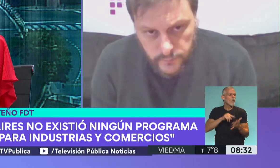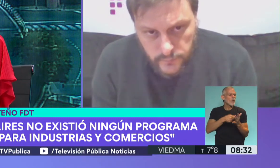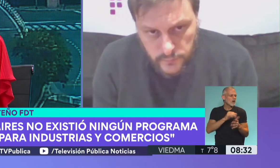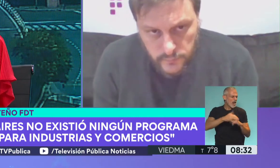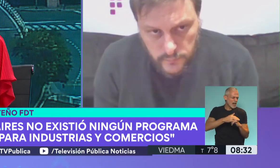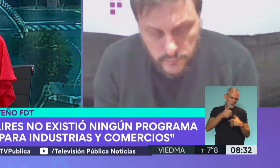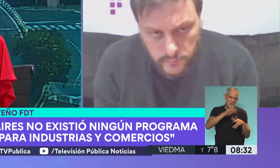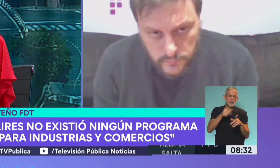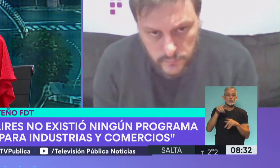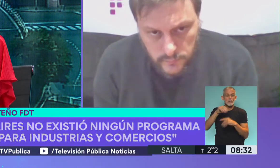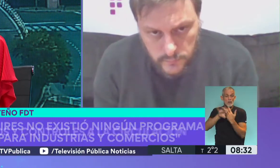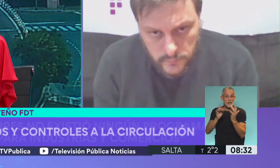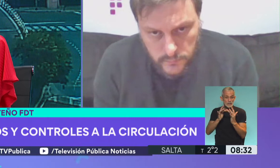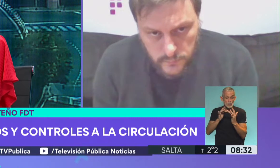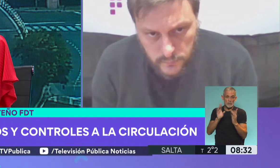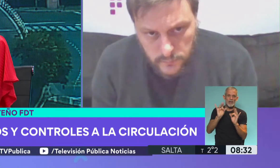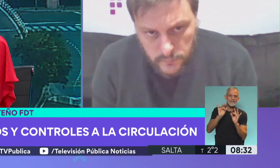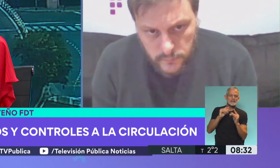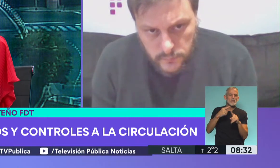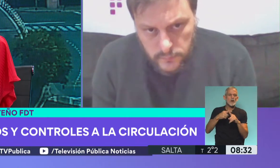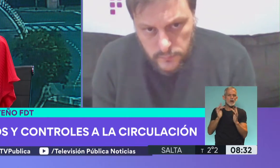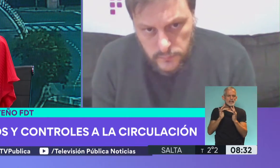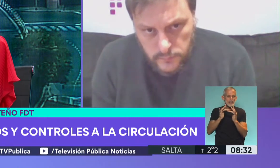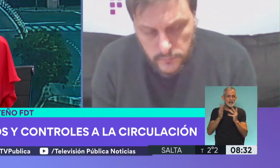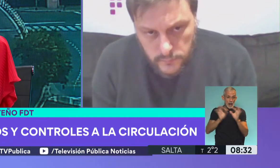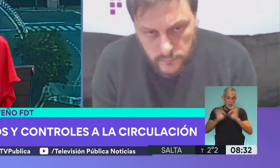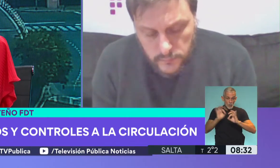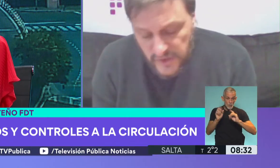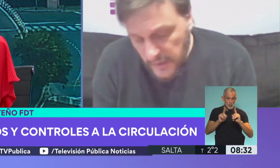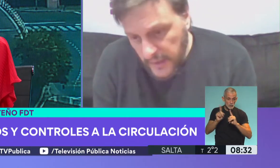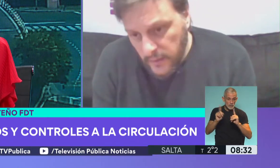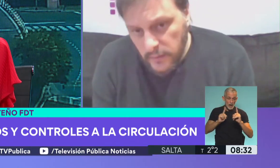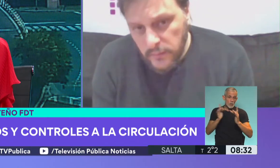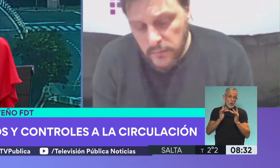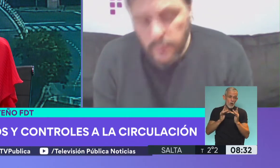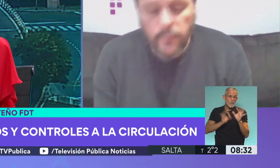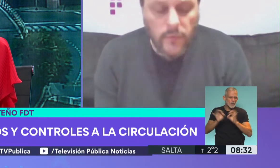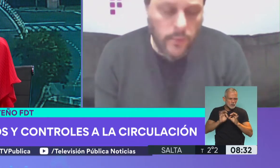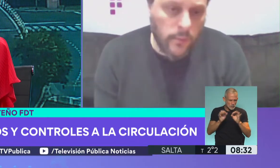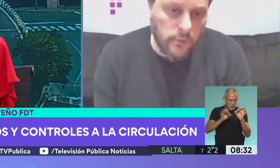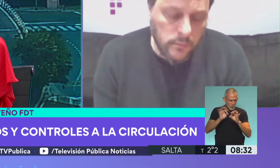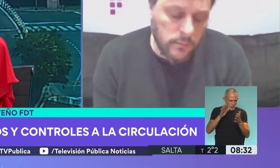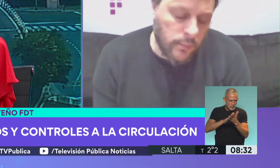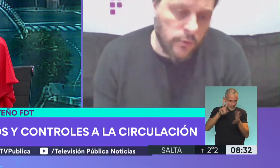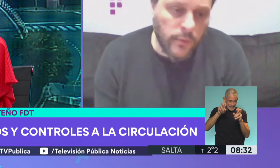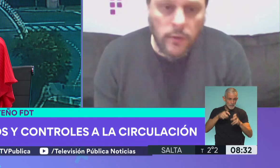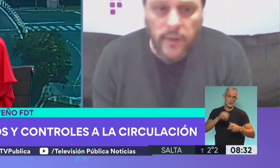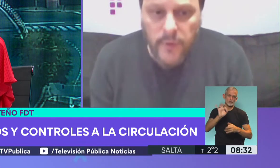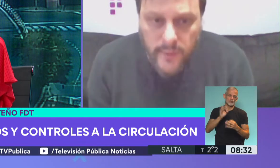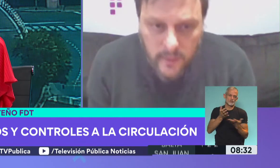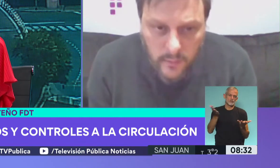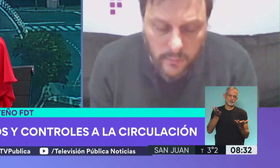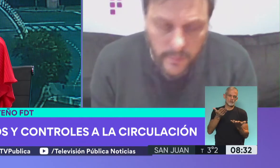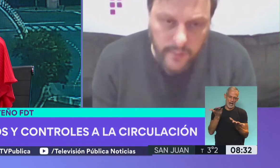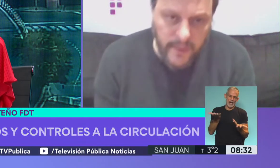porteño, la situación es muy difícil en cuanto a la conectividad. ¿Alguno de esos proyectos que ustedes han presentado apuntan a eso? Pero por supuesto,